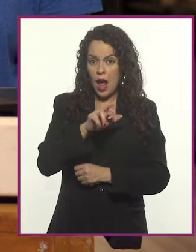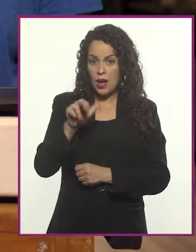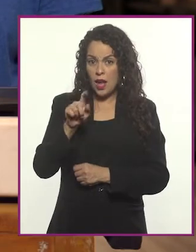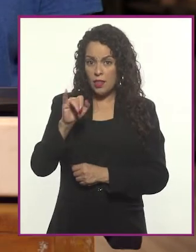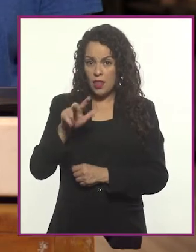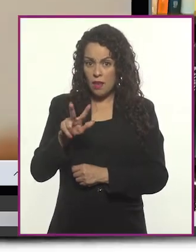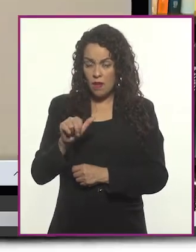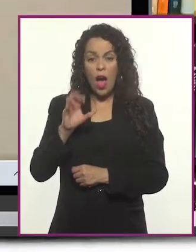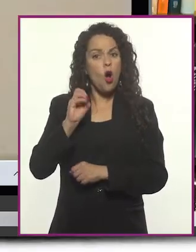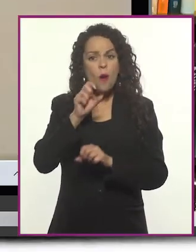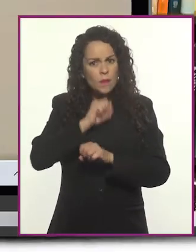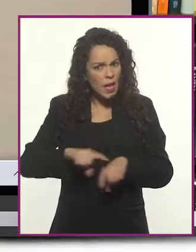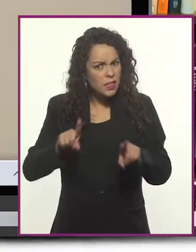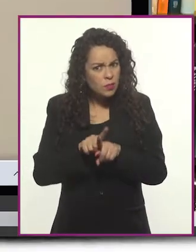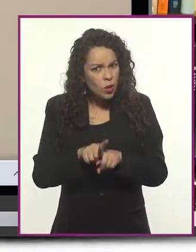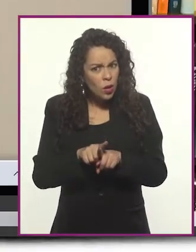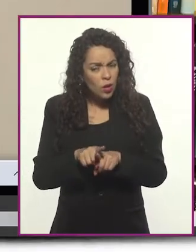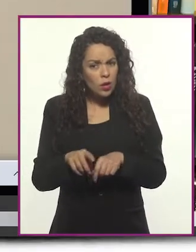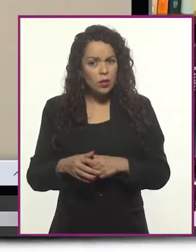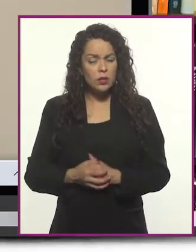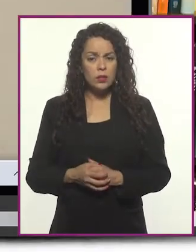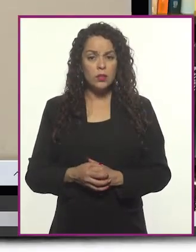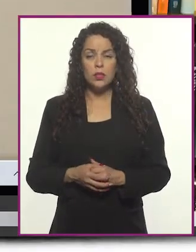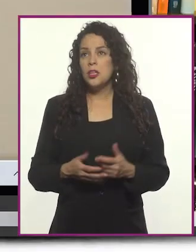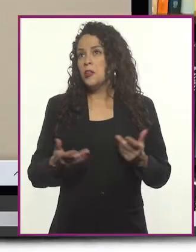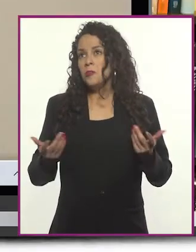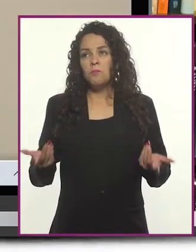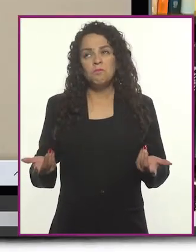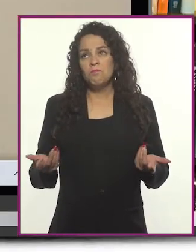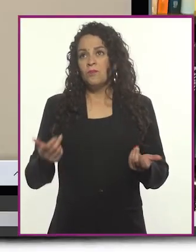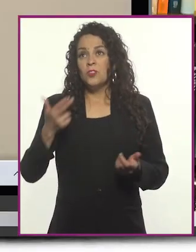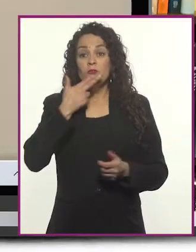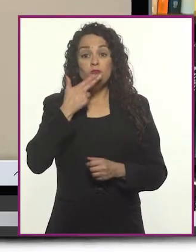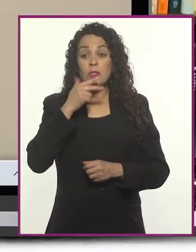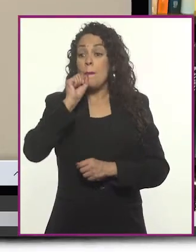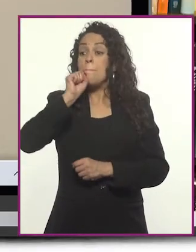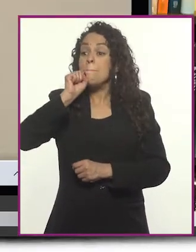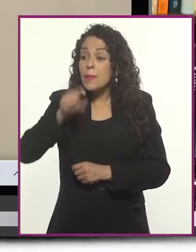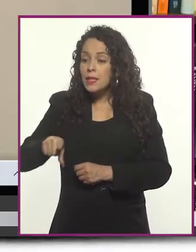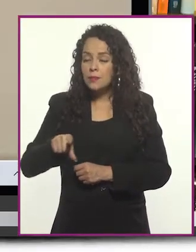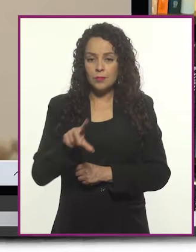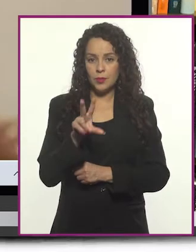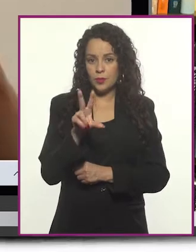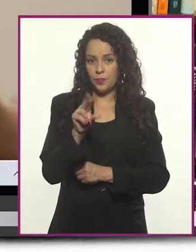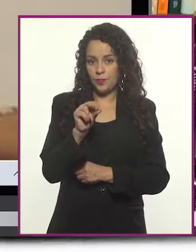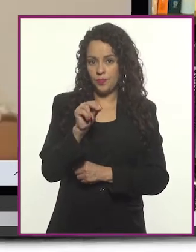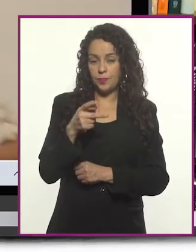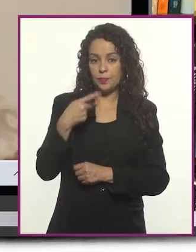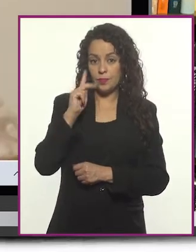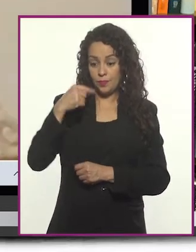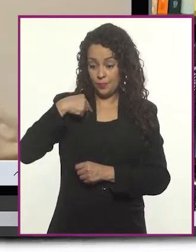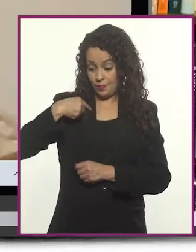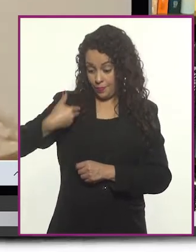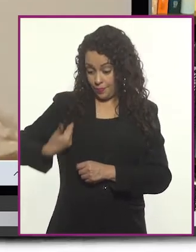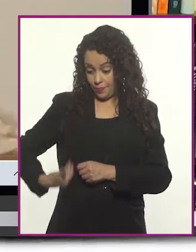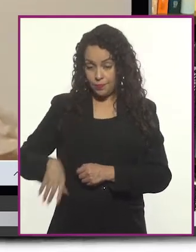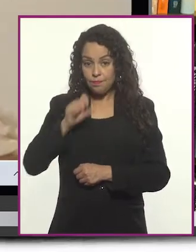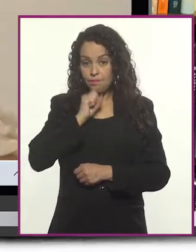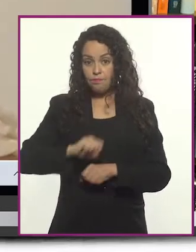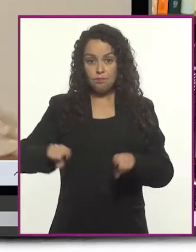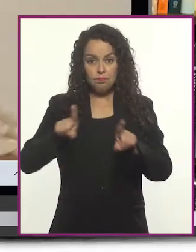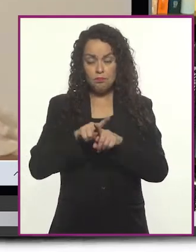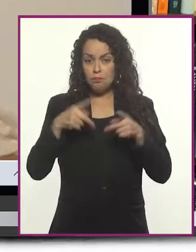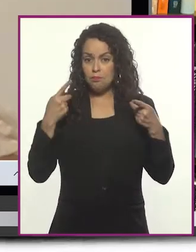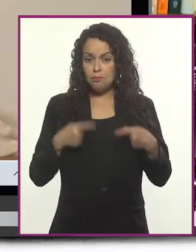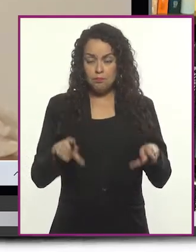¿O es el mismo? Pues realmente no que utilice el mismo, sino que soy la misma persona,